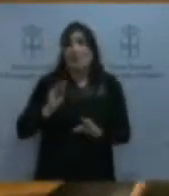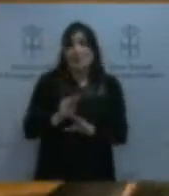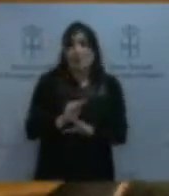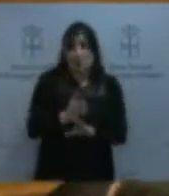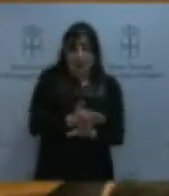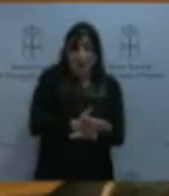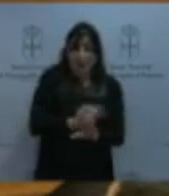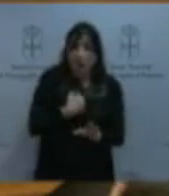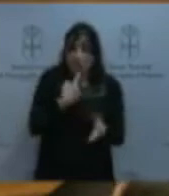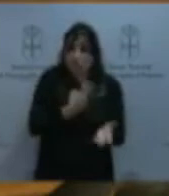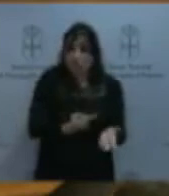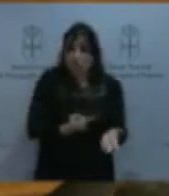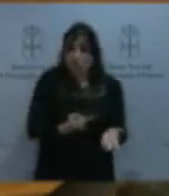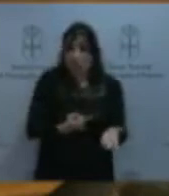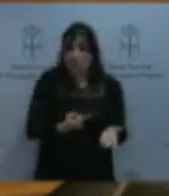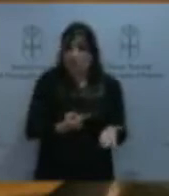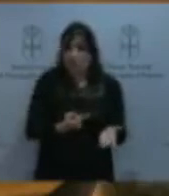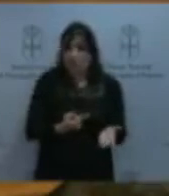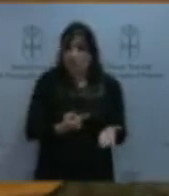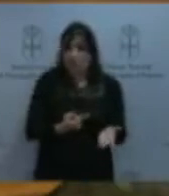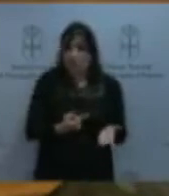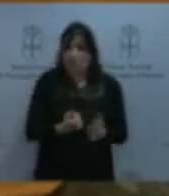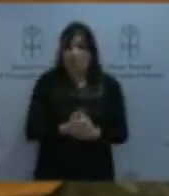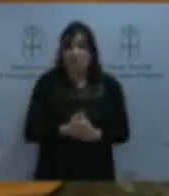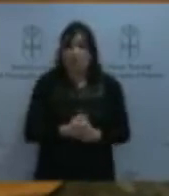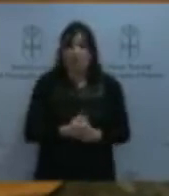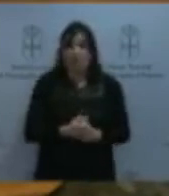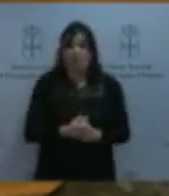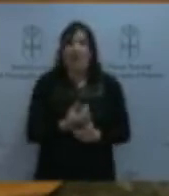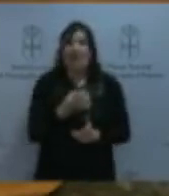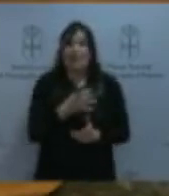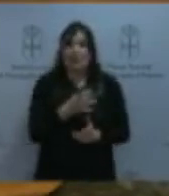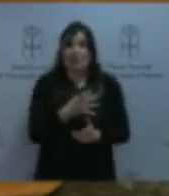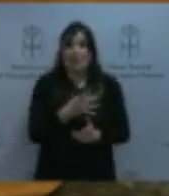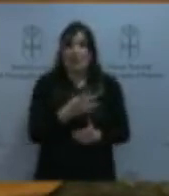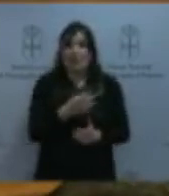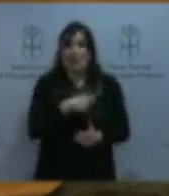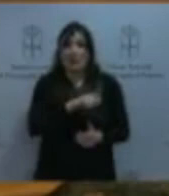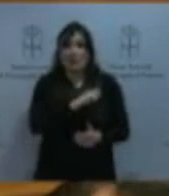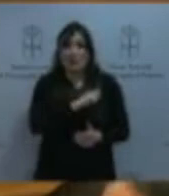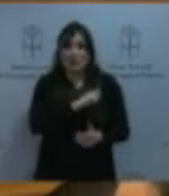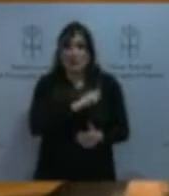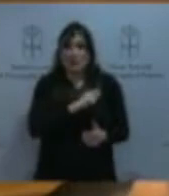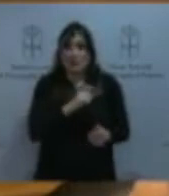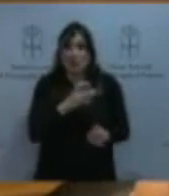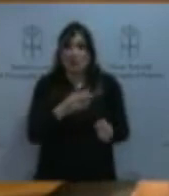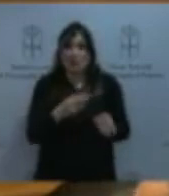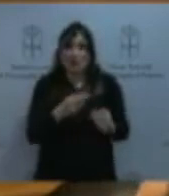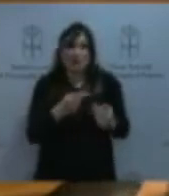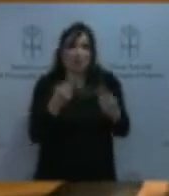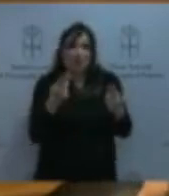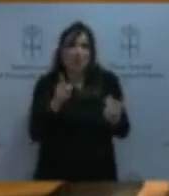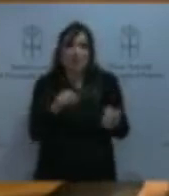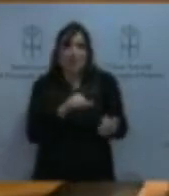lo que está el endeudamiento de España, el público y el privado. Pues imagínese usted la sensibilidad que